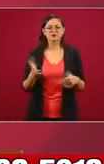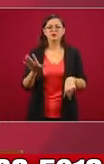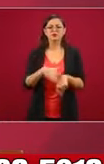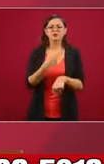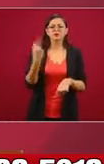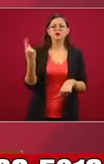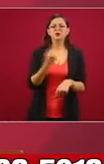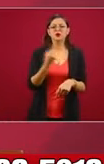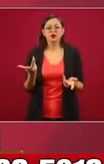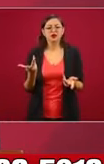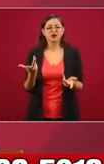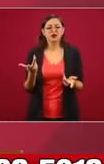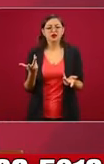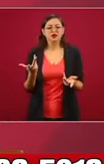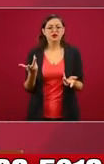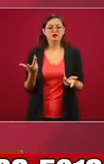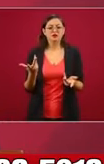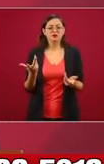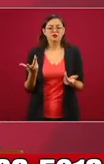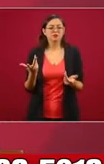pues oposición de